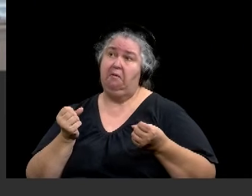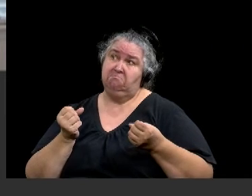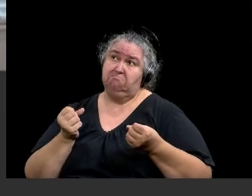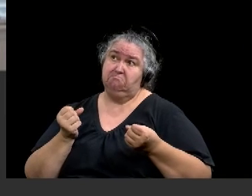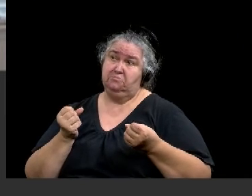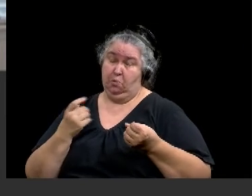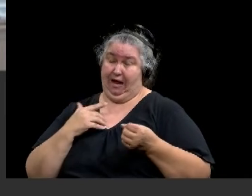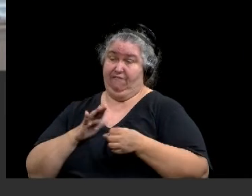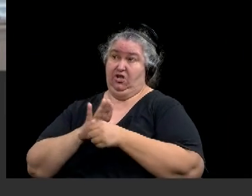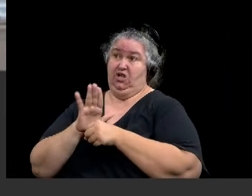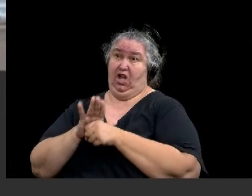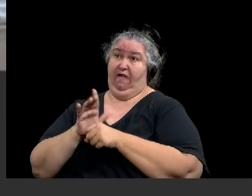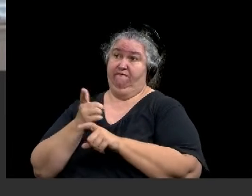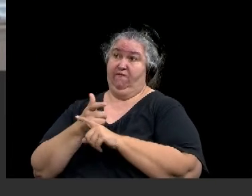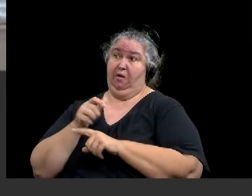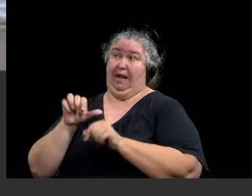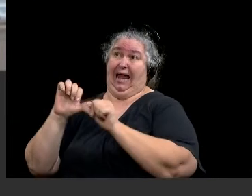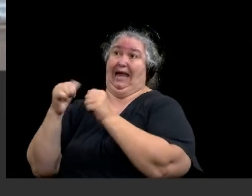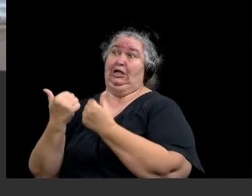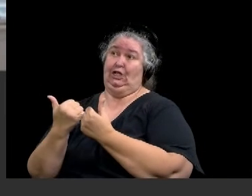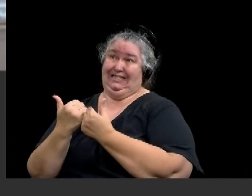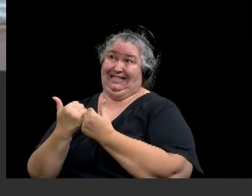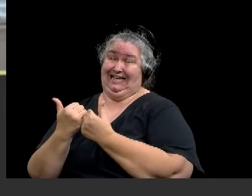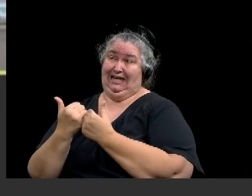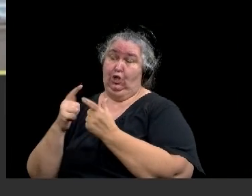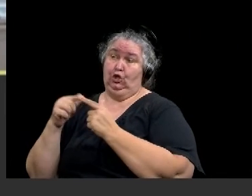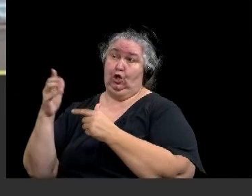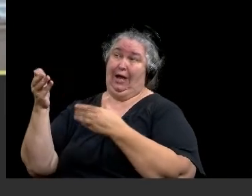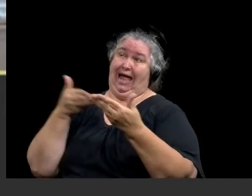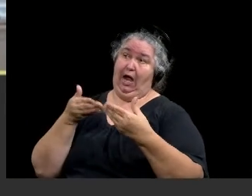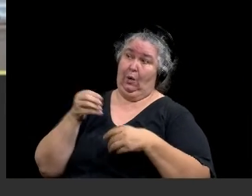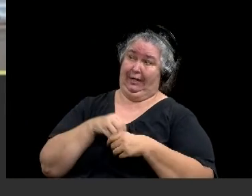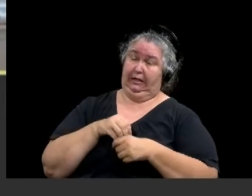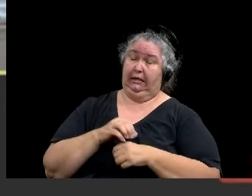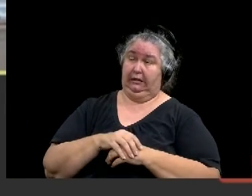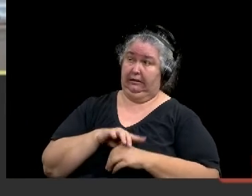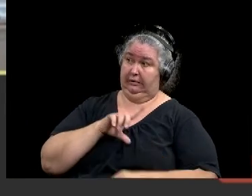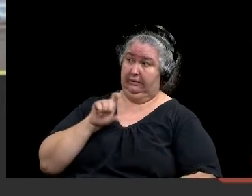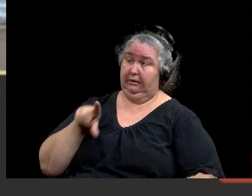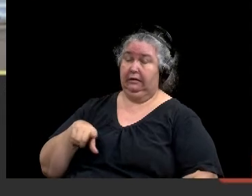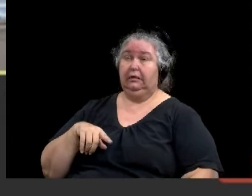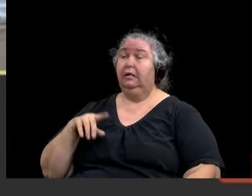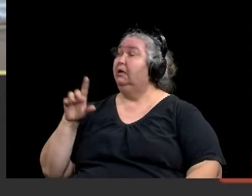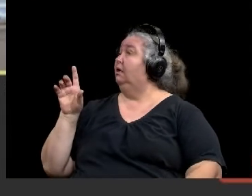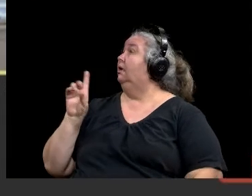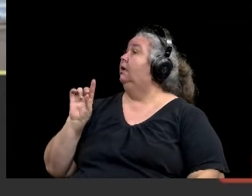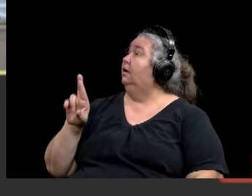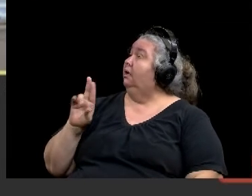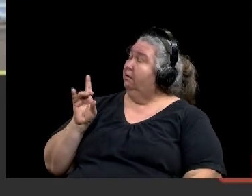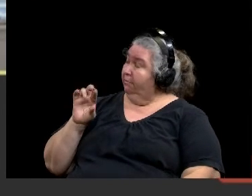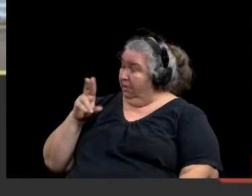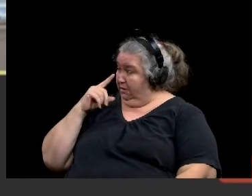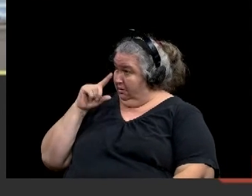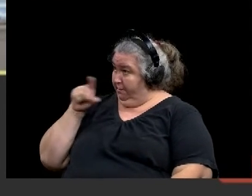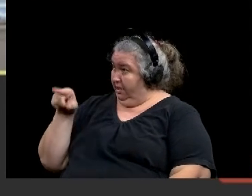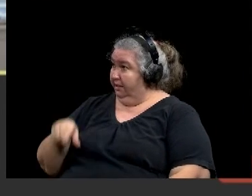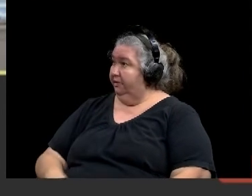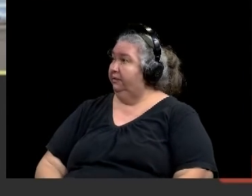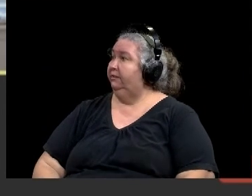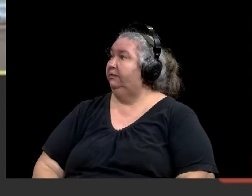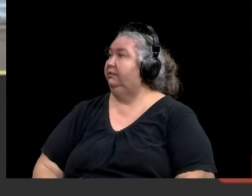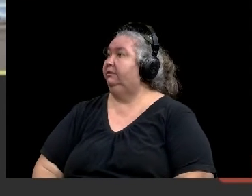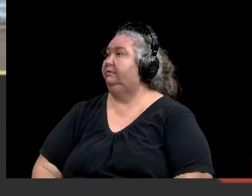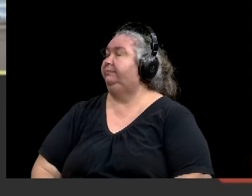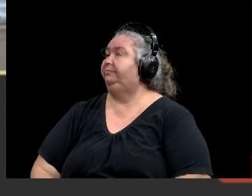tener empleados de otras facilidades o agencias es la capacidad de que las otras agencias hagan lo